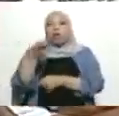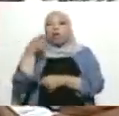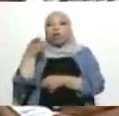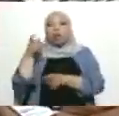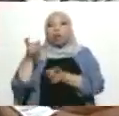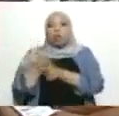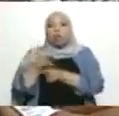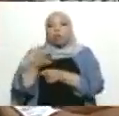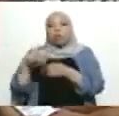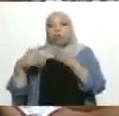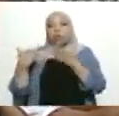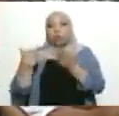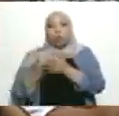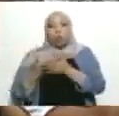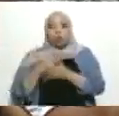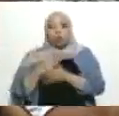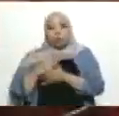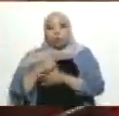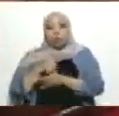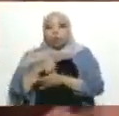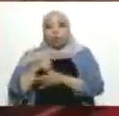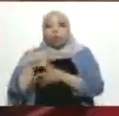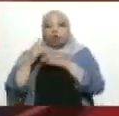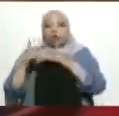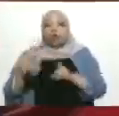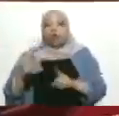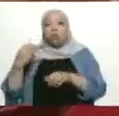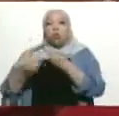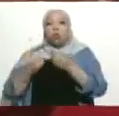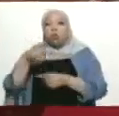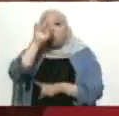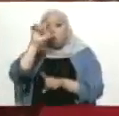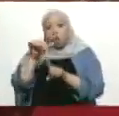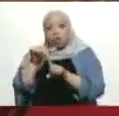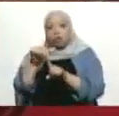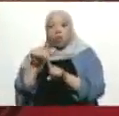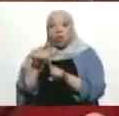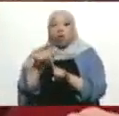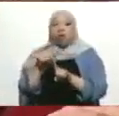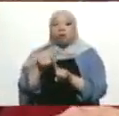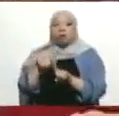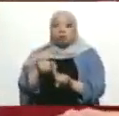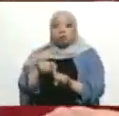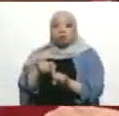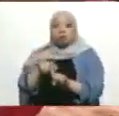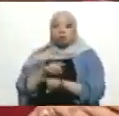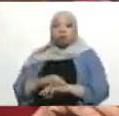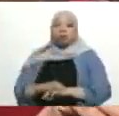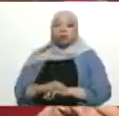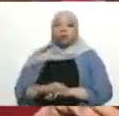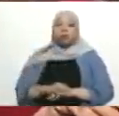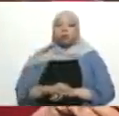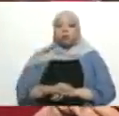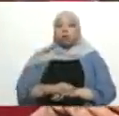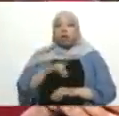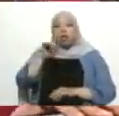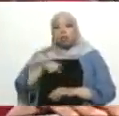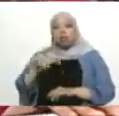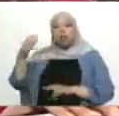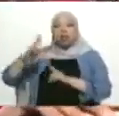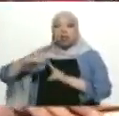se vale de todo para lograr sus objetivos. Y ese día no solo fue aquí